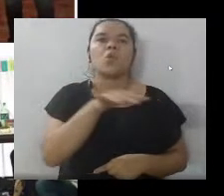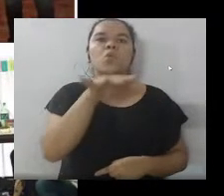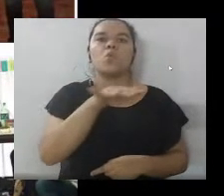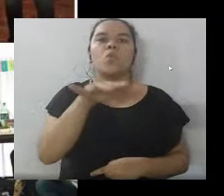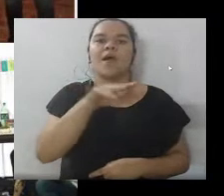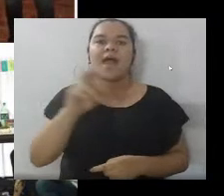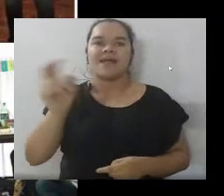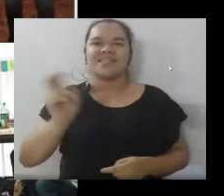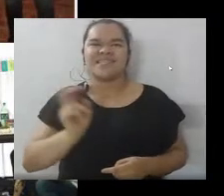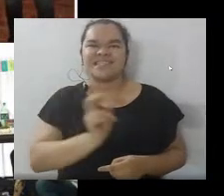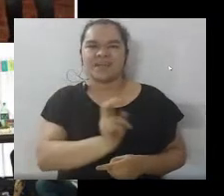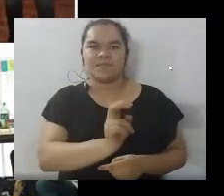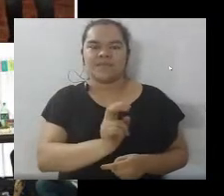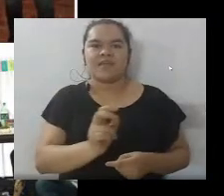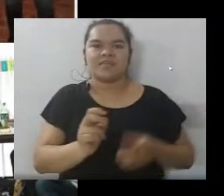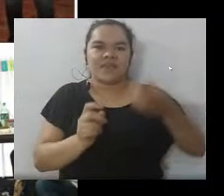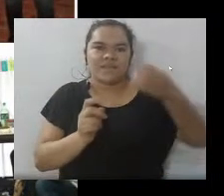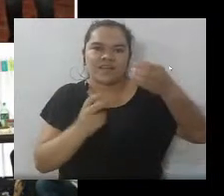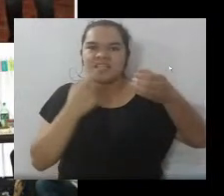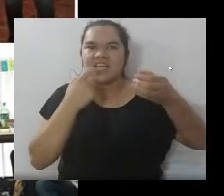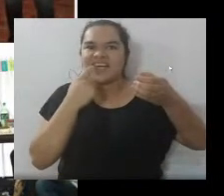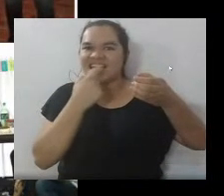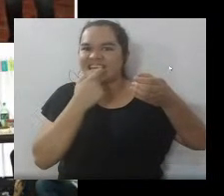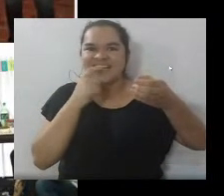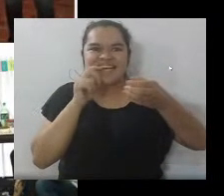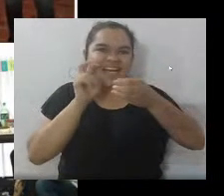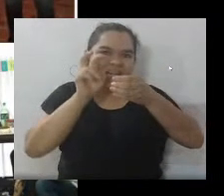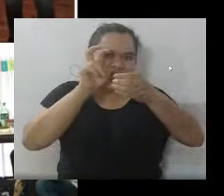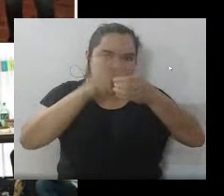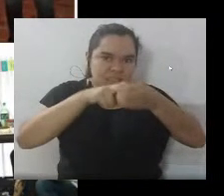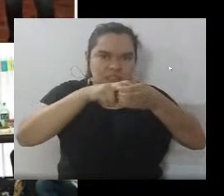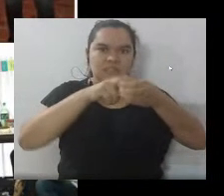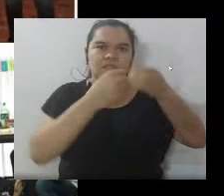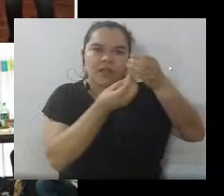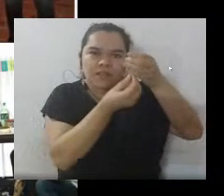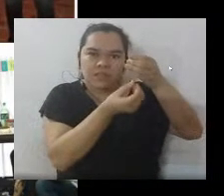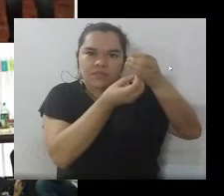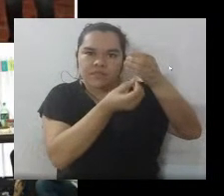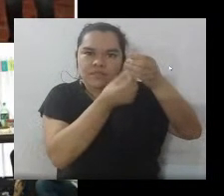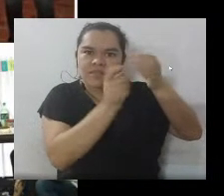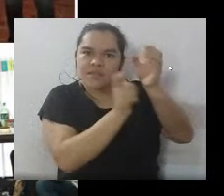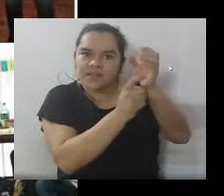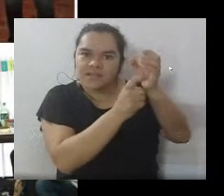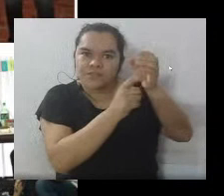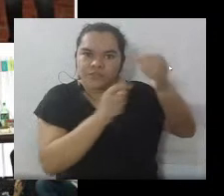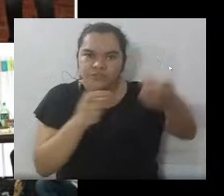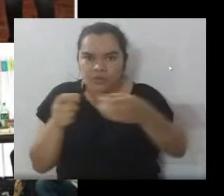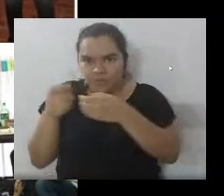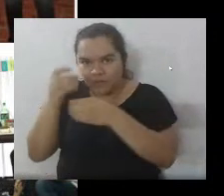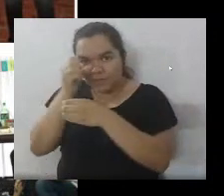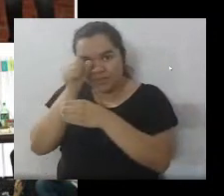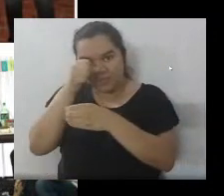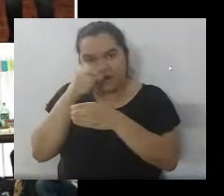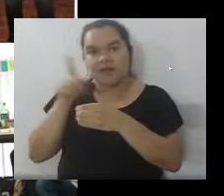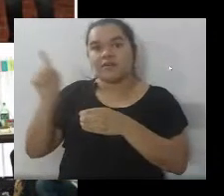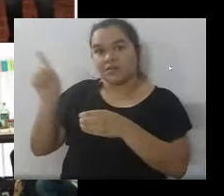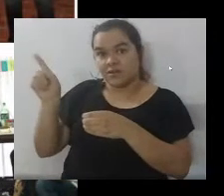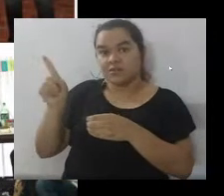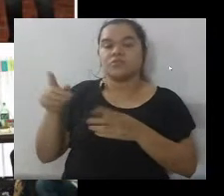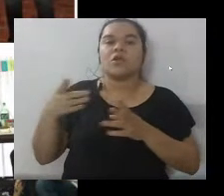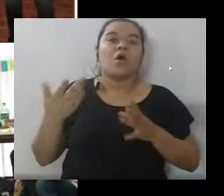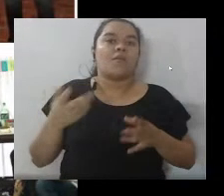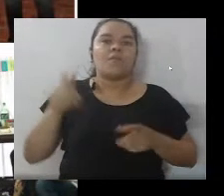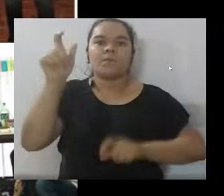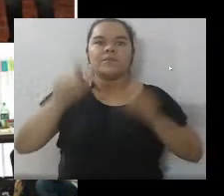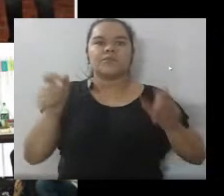las proteínas de los venenos. Es decir, es una carrera muy dinámica y que me permite no solo interactuar